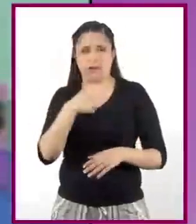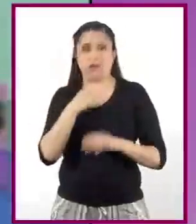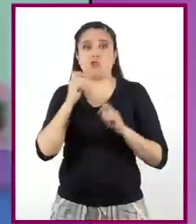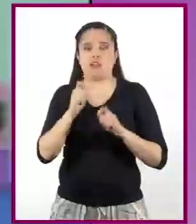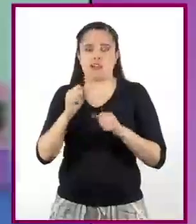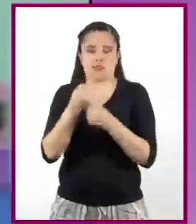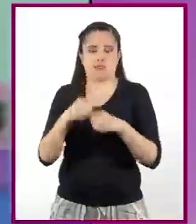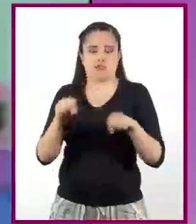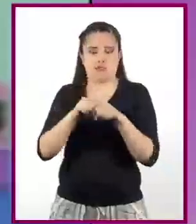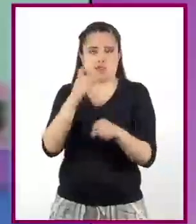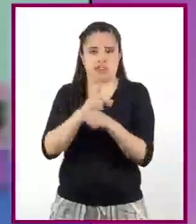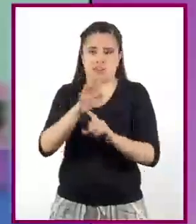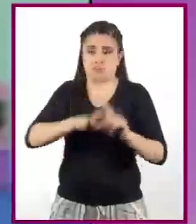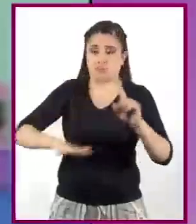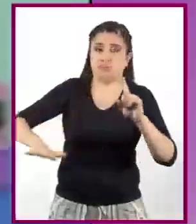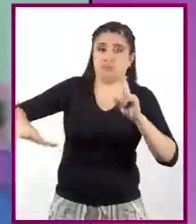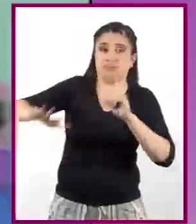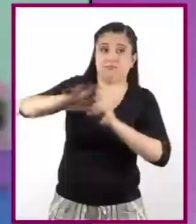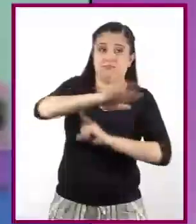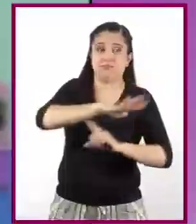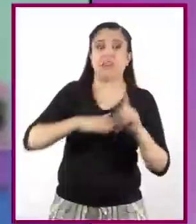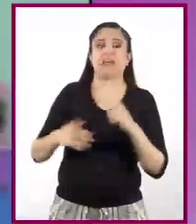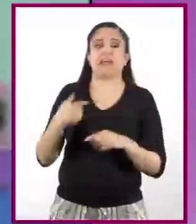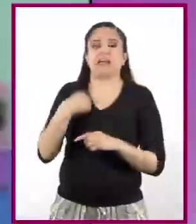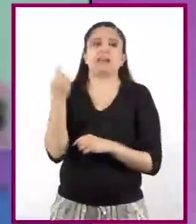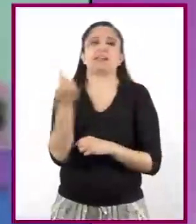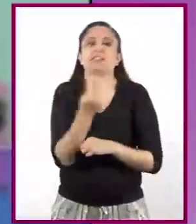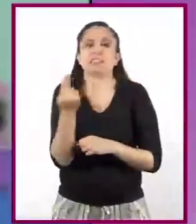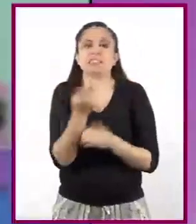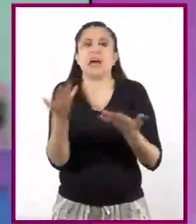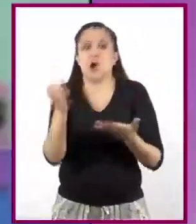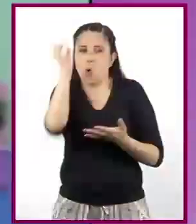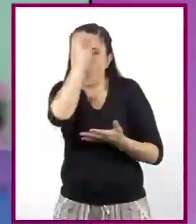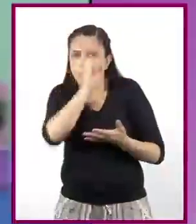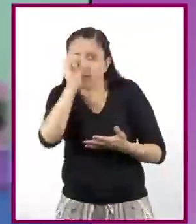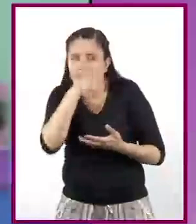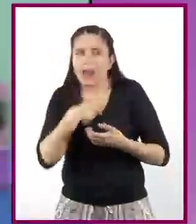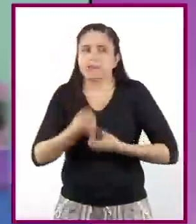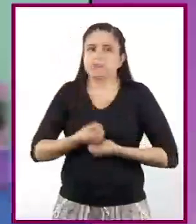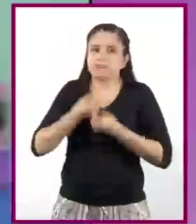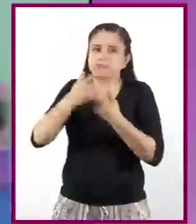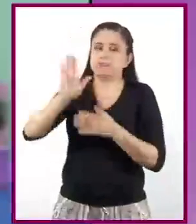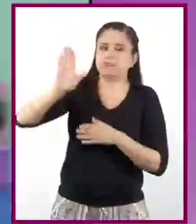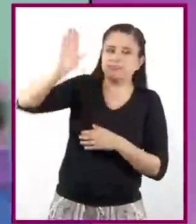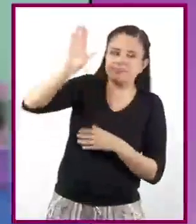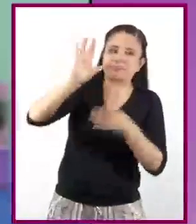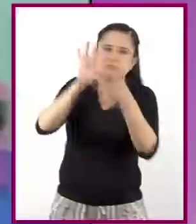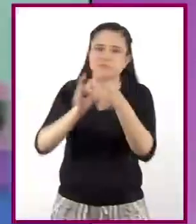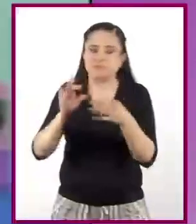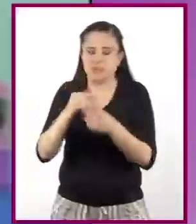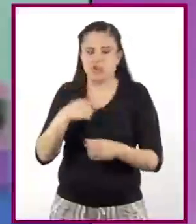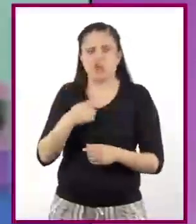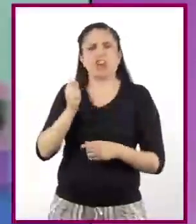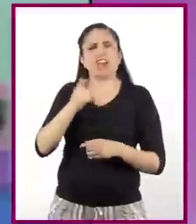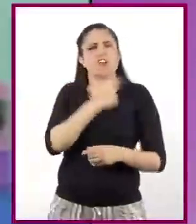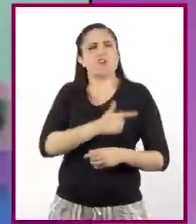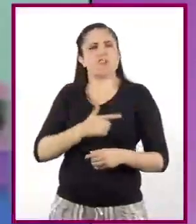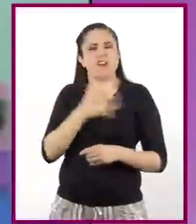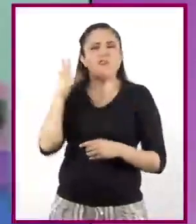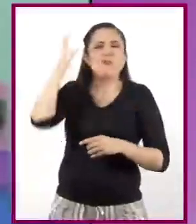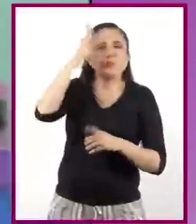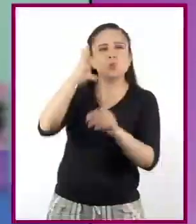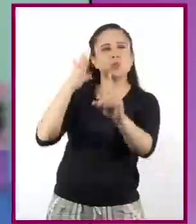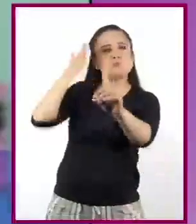de una sociedad. Entonces, pues para esto tenemos que pues opinar y decir qué es lo que nos gustaría que mejorara dentro de